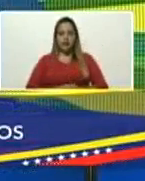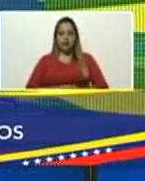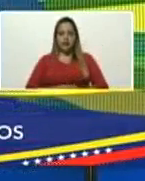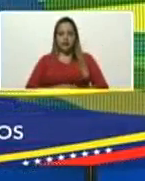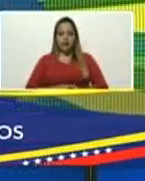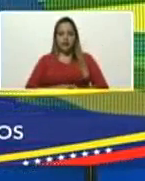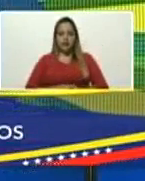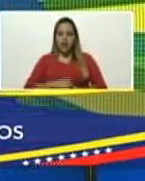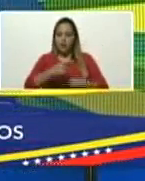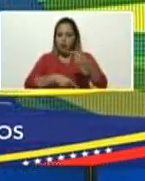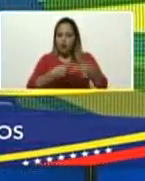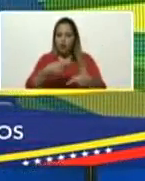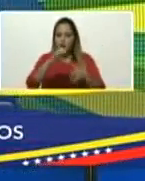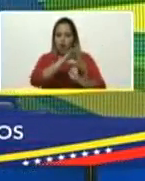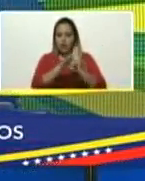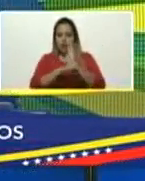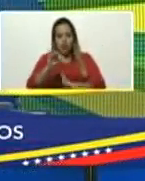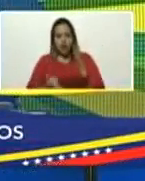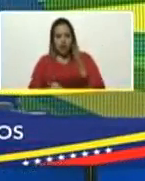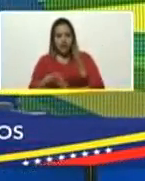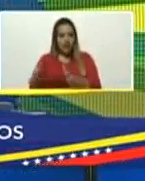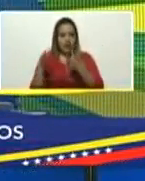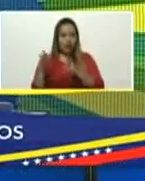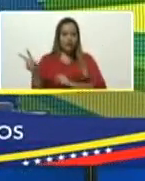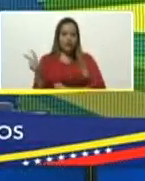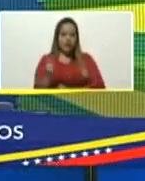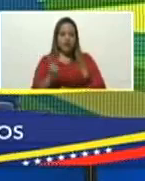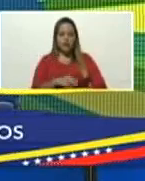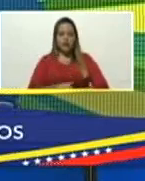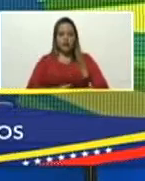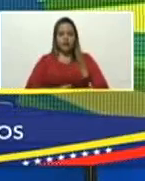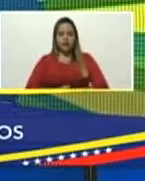del proceso constituyente victorioso de Venezuela.